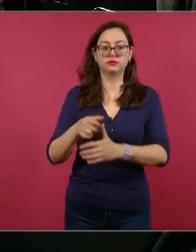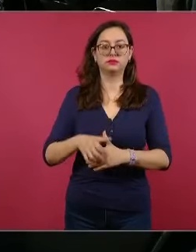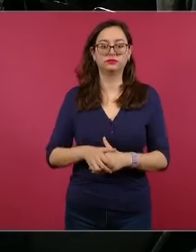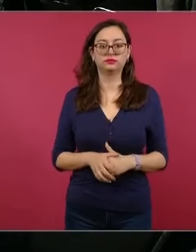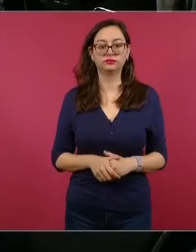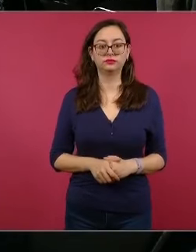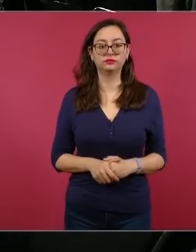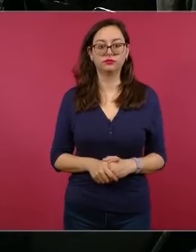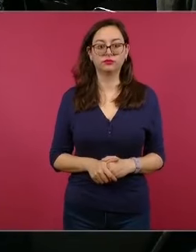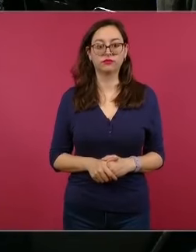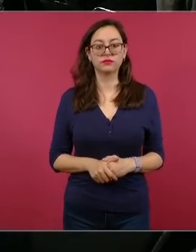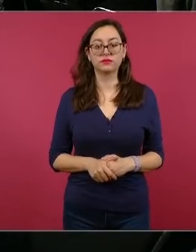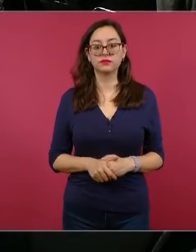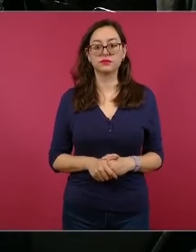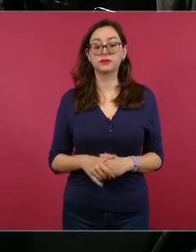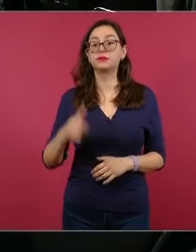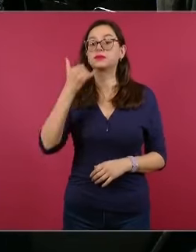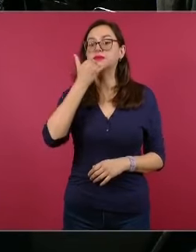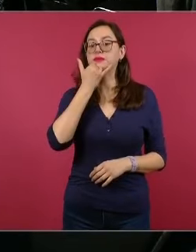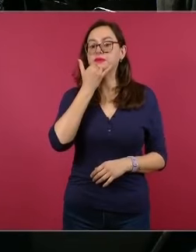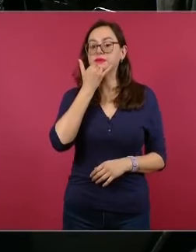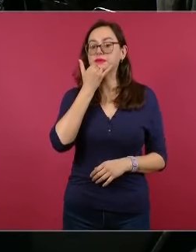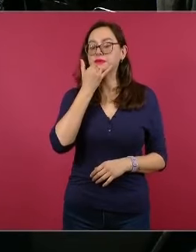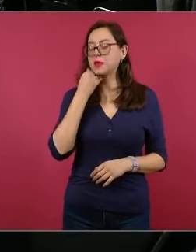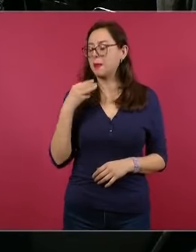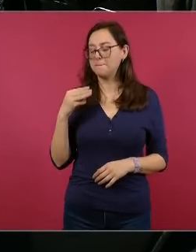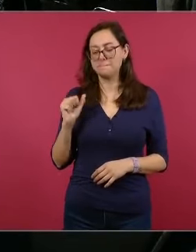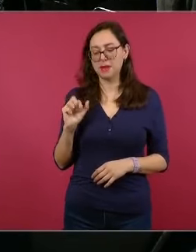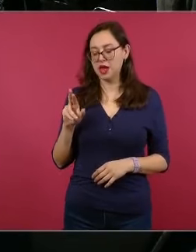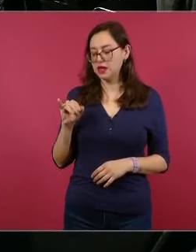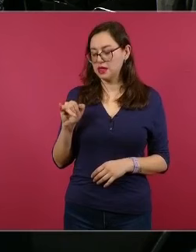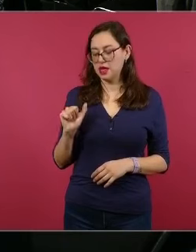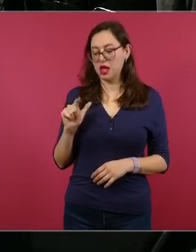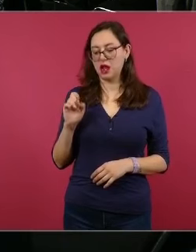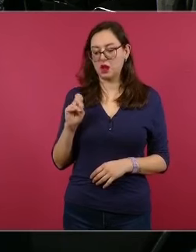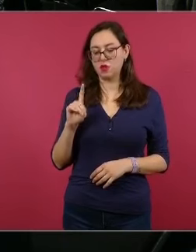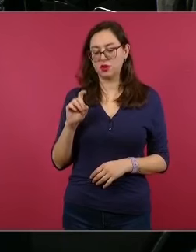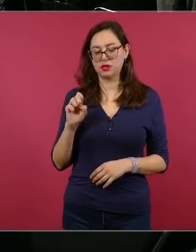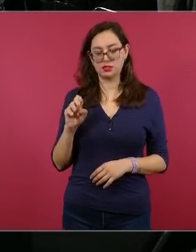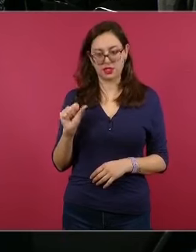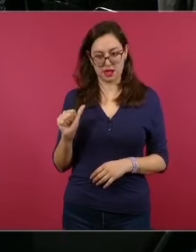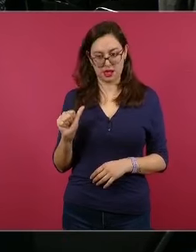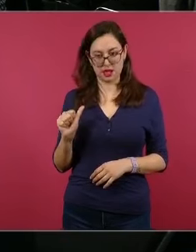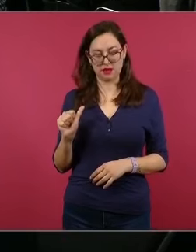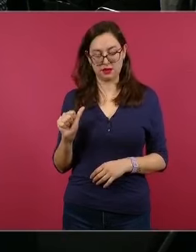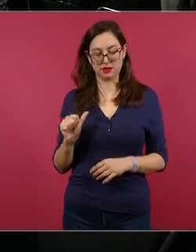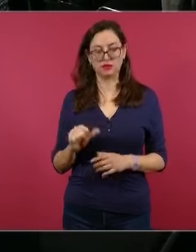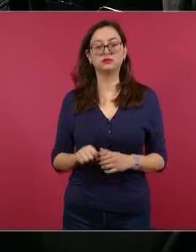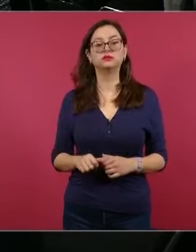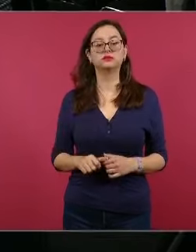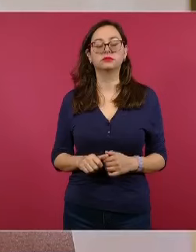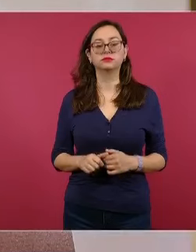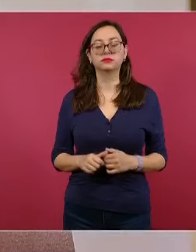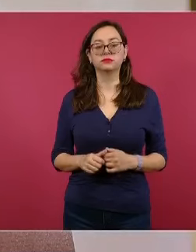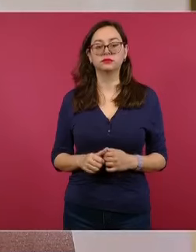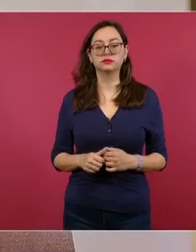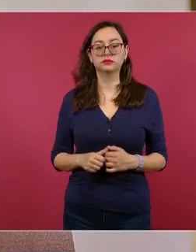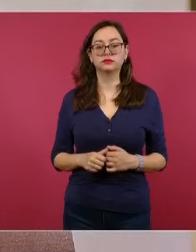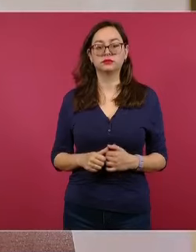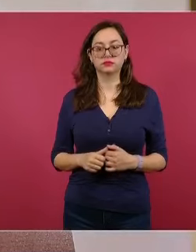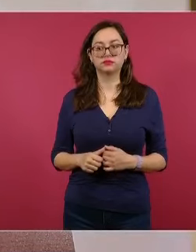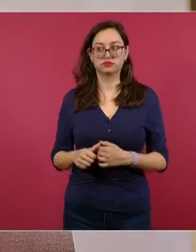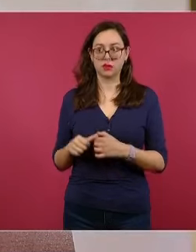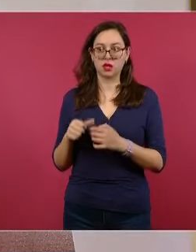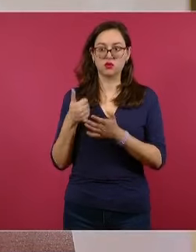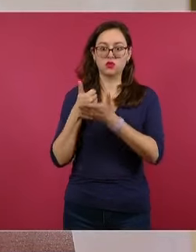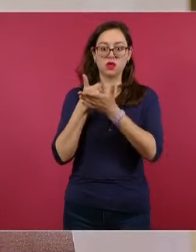pero María Luisa Alí que nos ayude Sí este me enteré